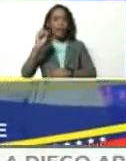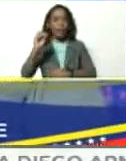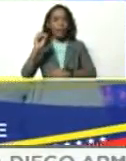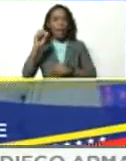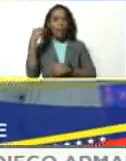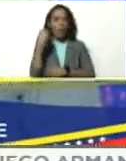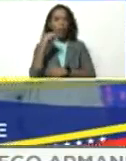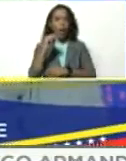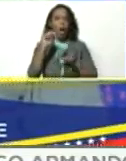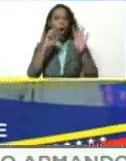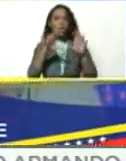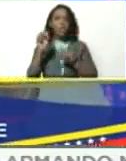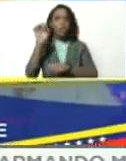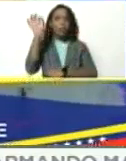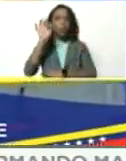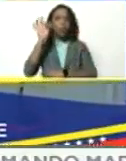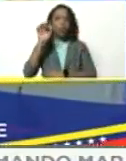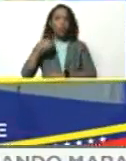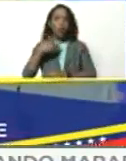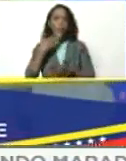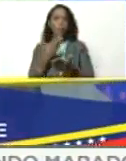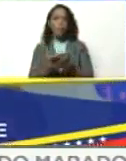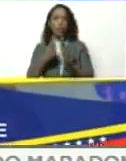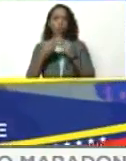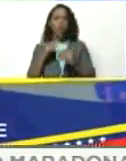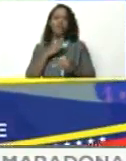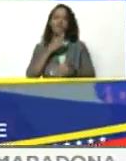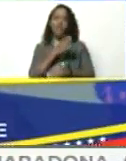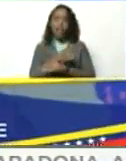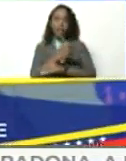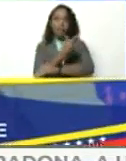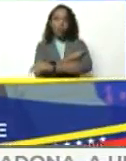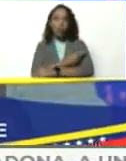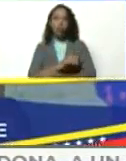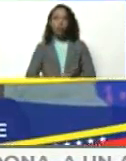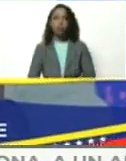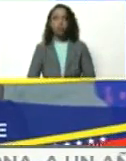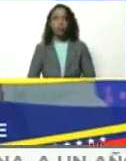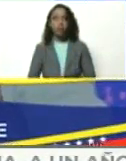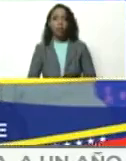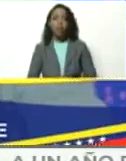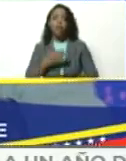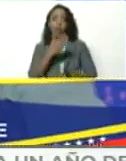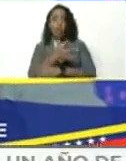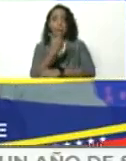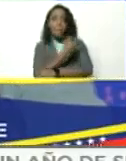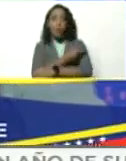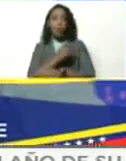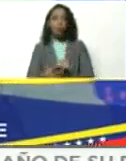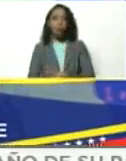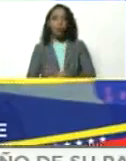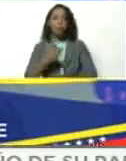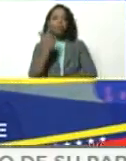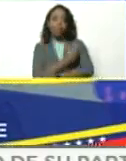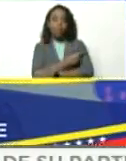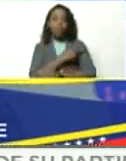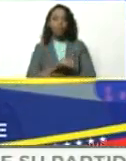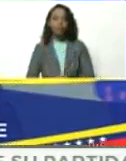es 80%. Yo les pido a todos, vayan a vacunarse. A vacunarse. A